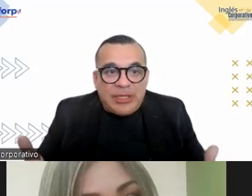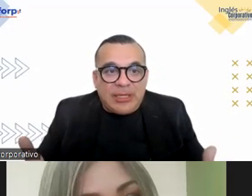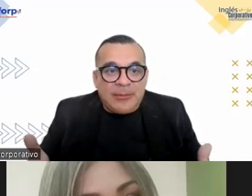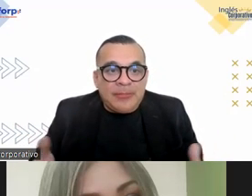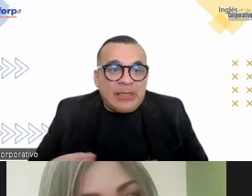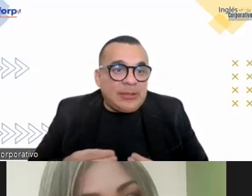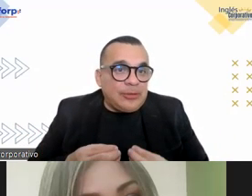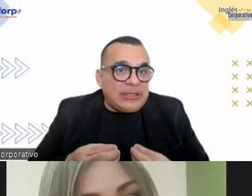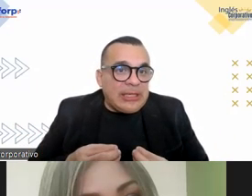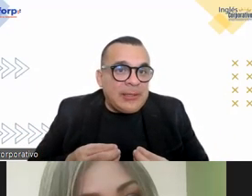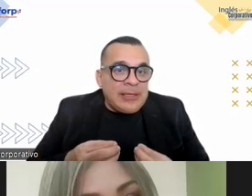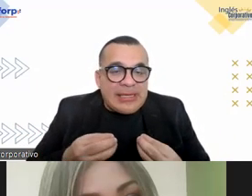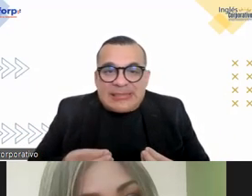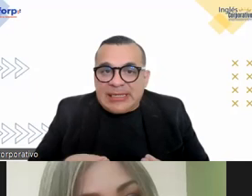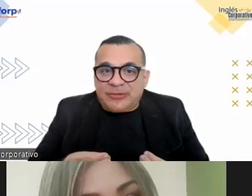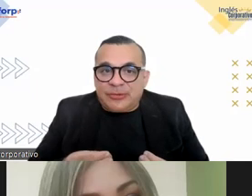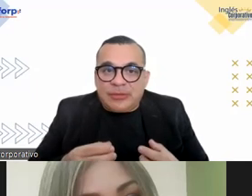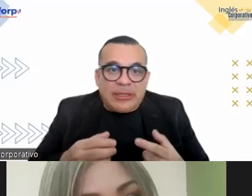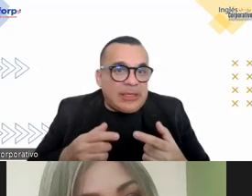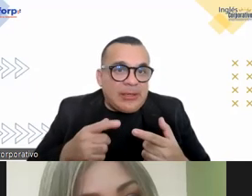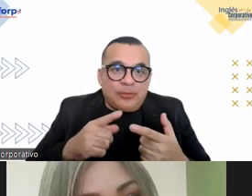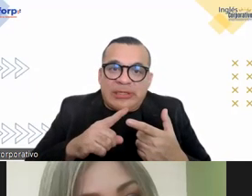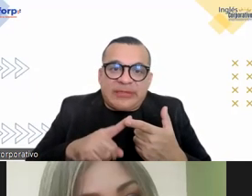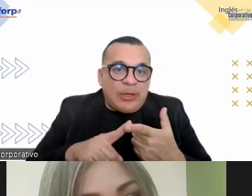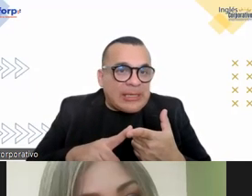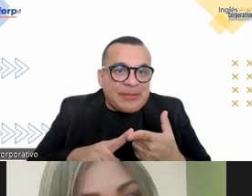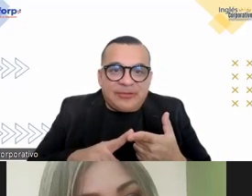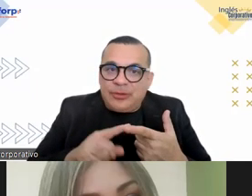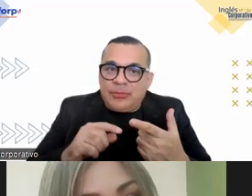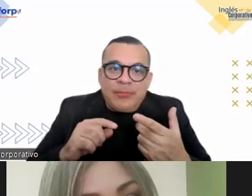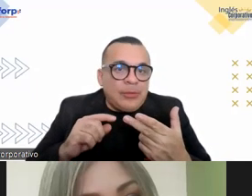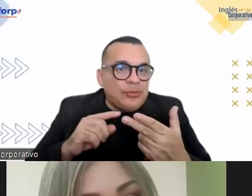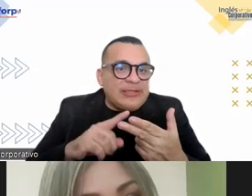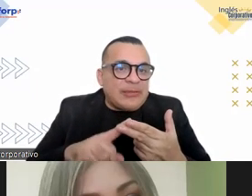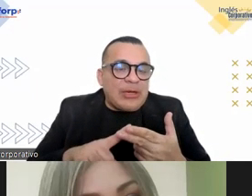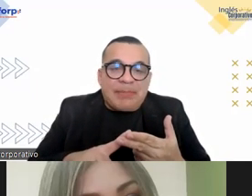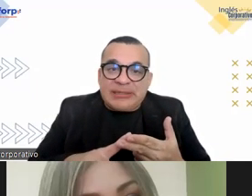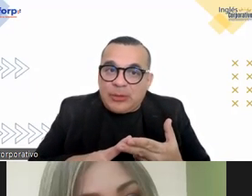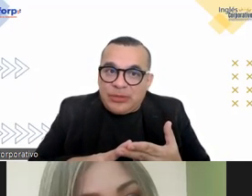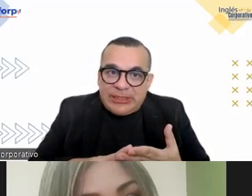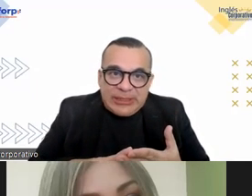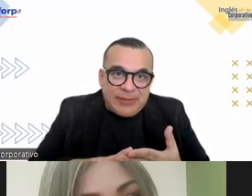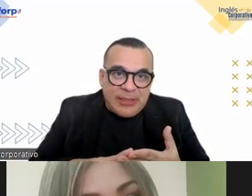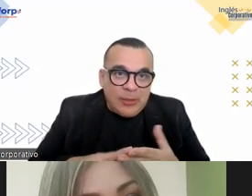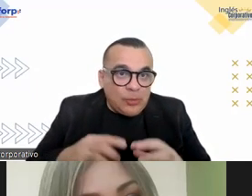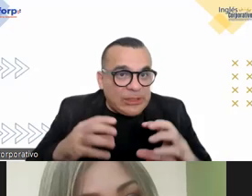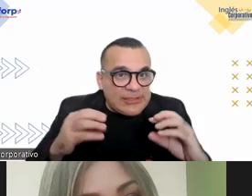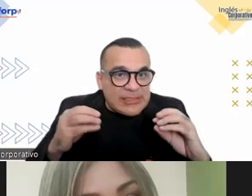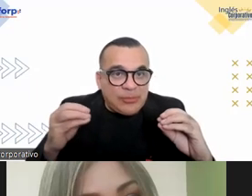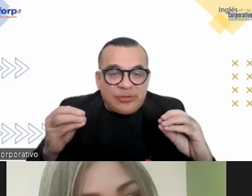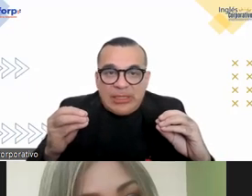educación andragógica, que es donde, en este caso, utilizamos la repetición, utilizamos la parte